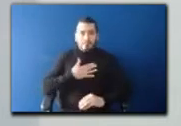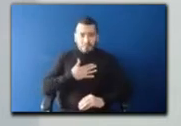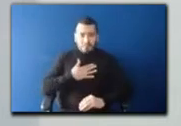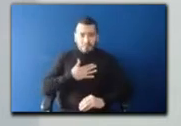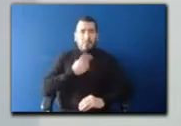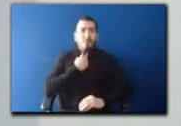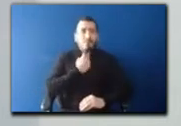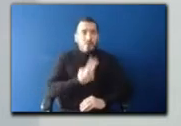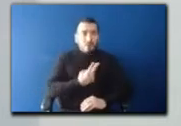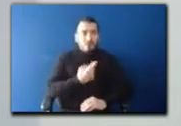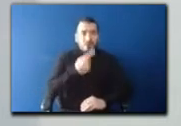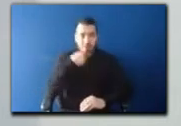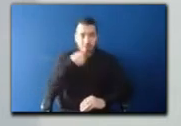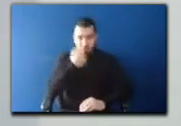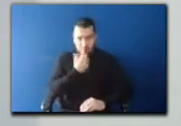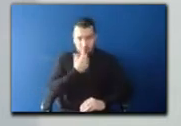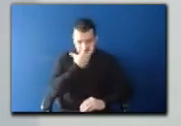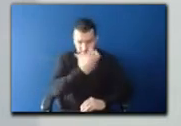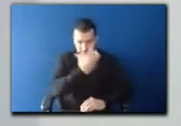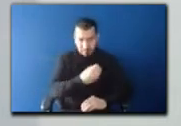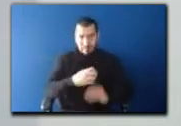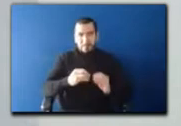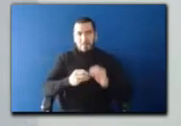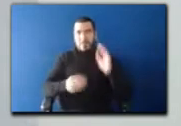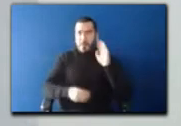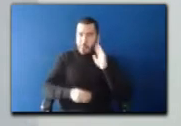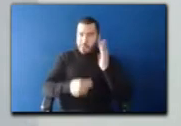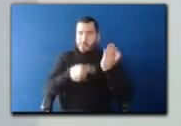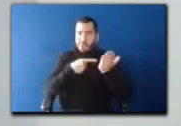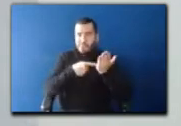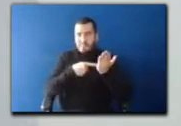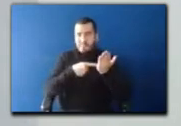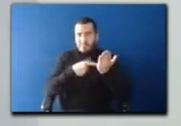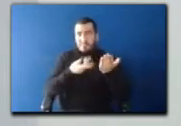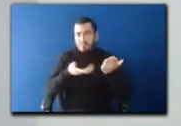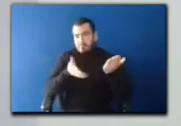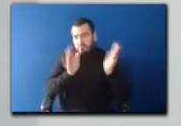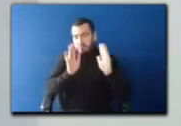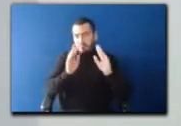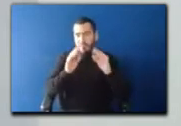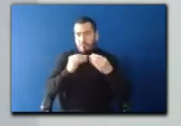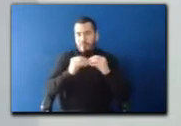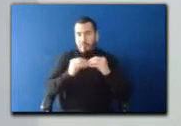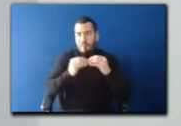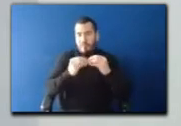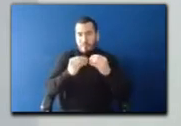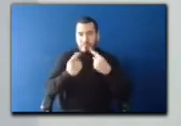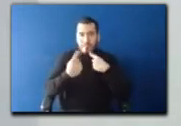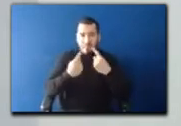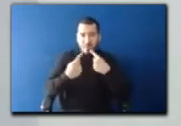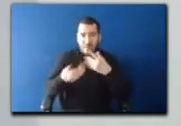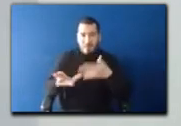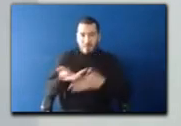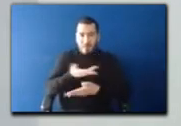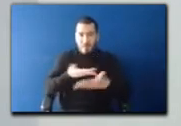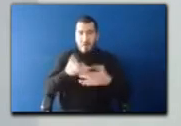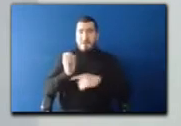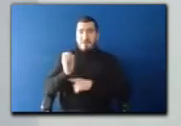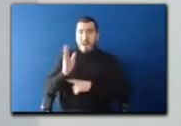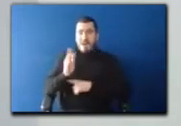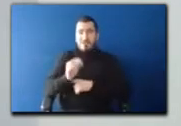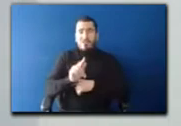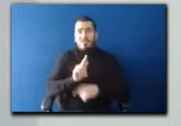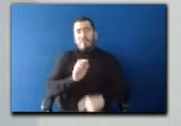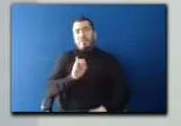biometría, facial, teléfono móvil, esa es el nuevo, la nueva forma de interactuar. Ya no importa si es un banco, si es una fiduciaria, si es